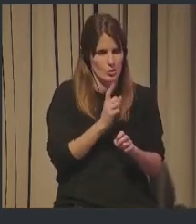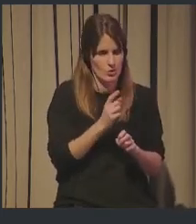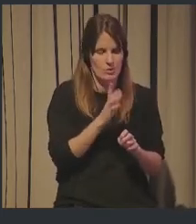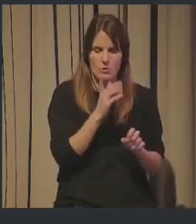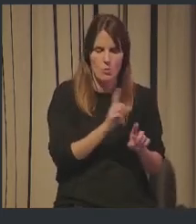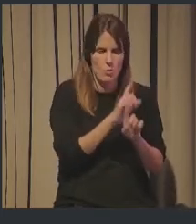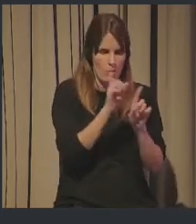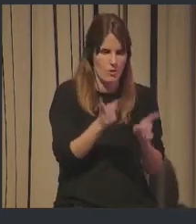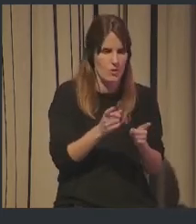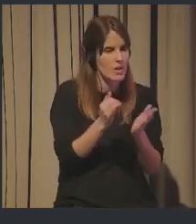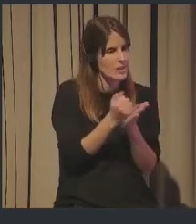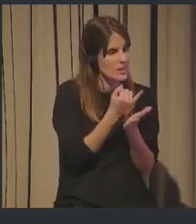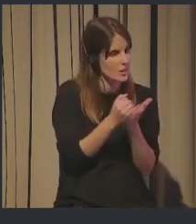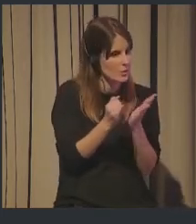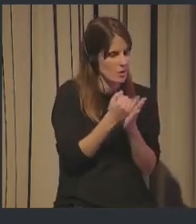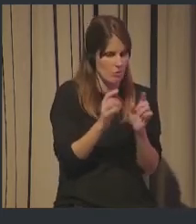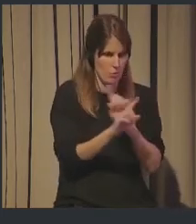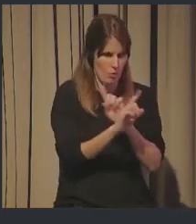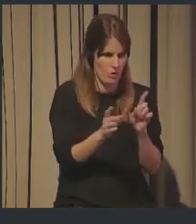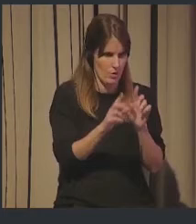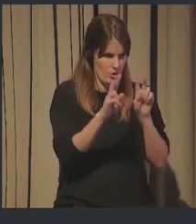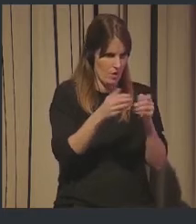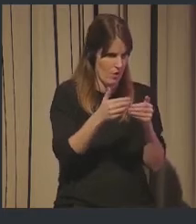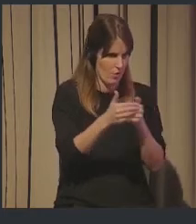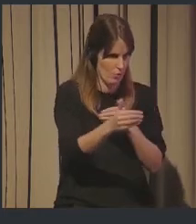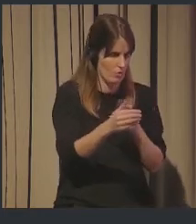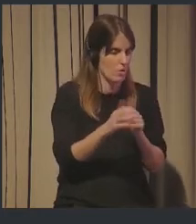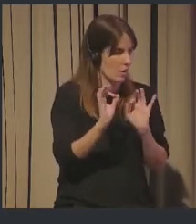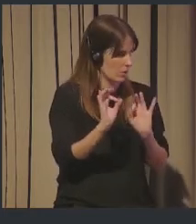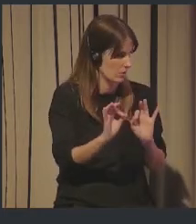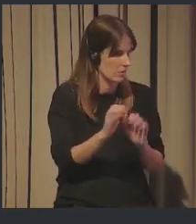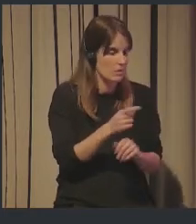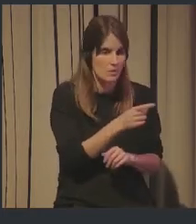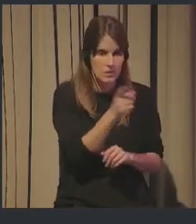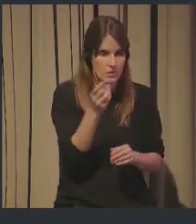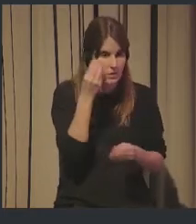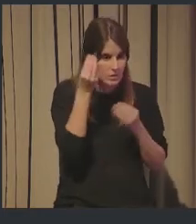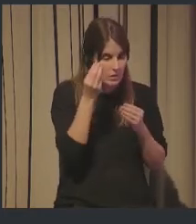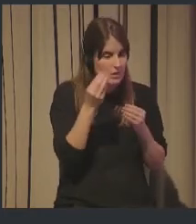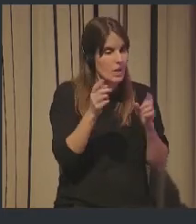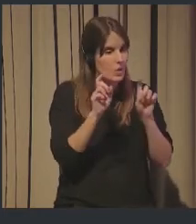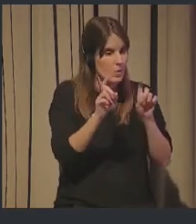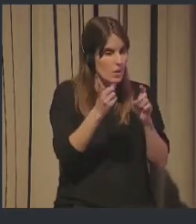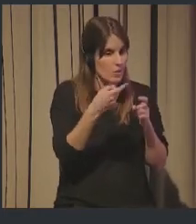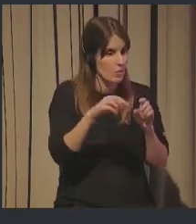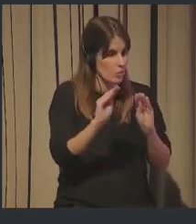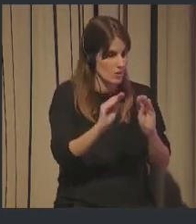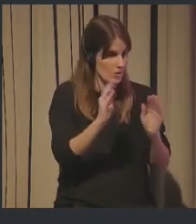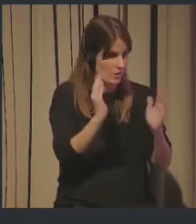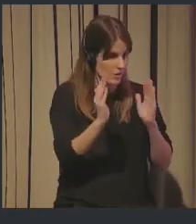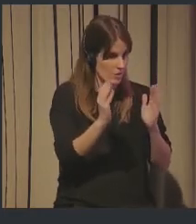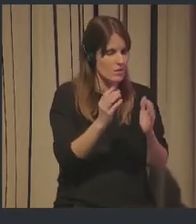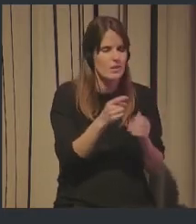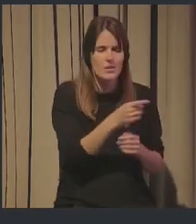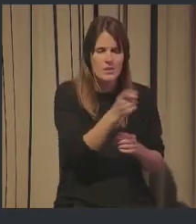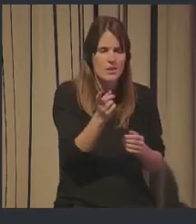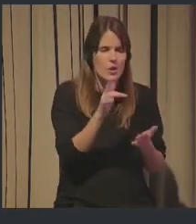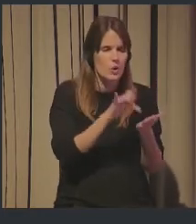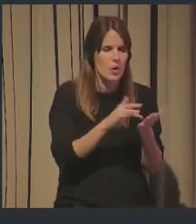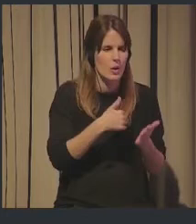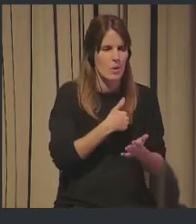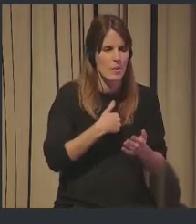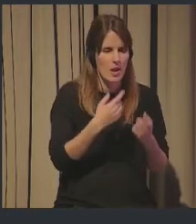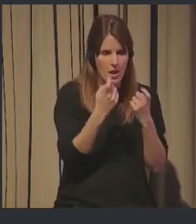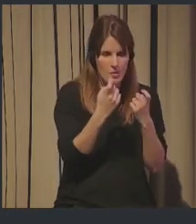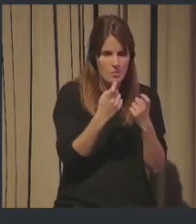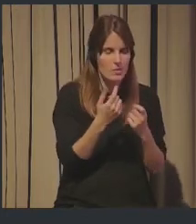prohibido, una asignatura totalmente prohibida. Esto es extremo, pero si pensáis en vuestra educación, alguien como alumno, alguien te decía,